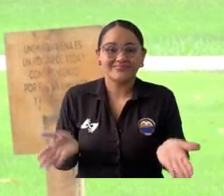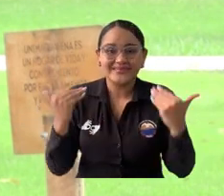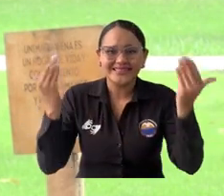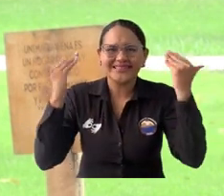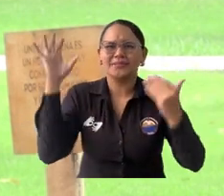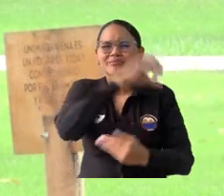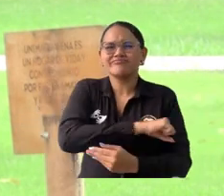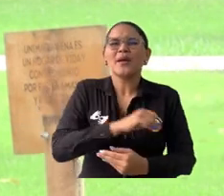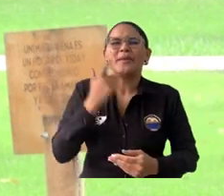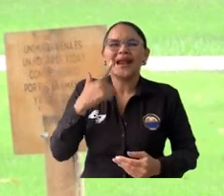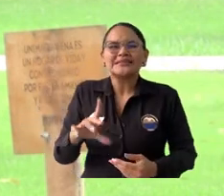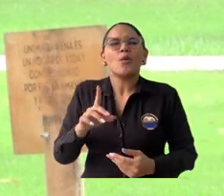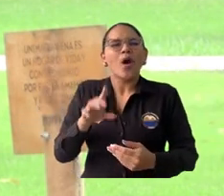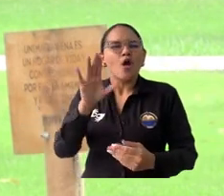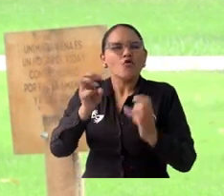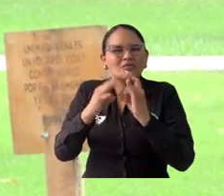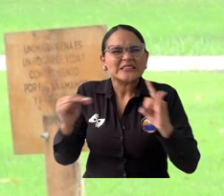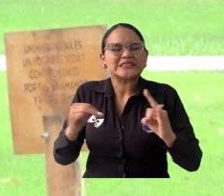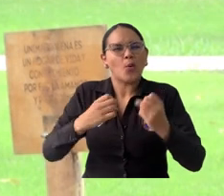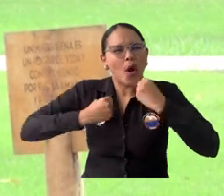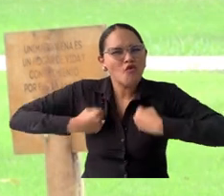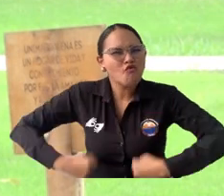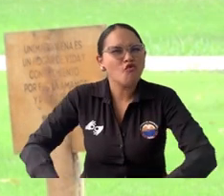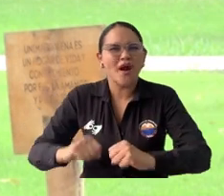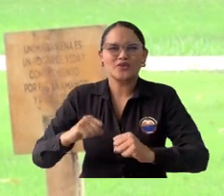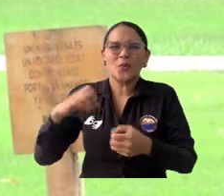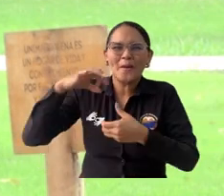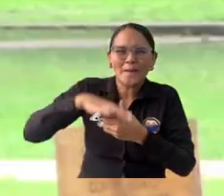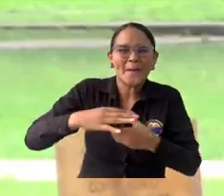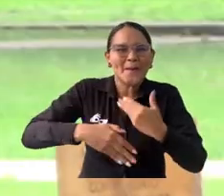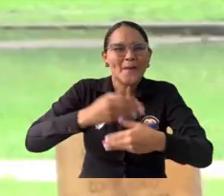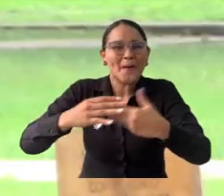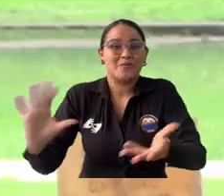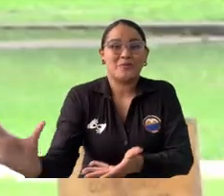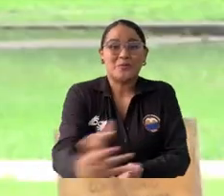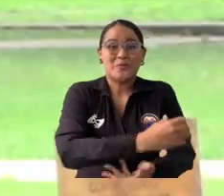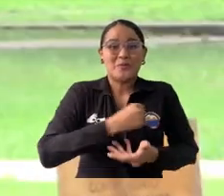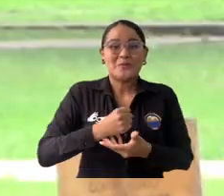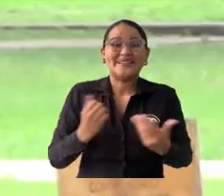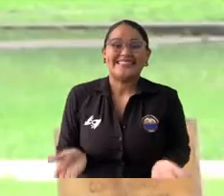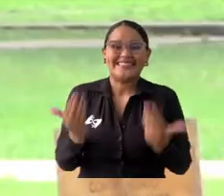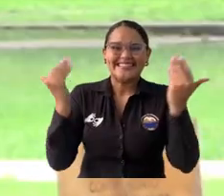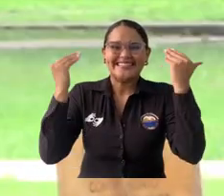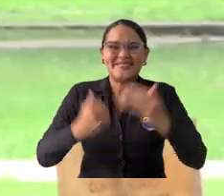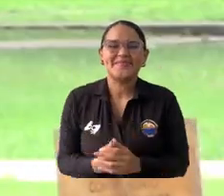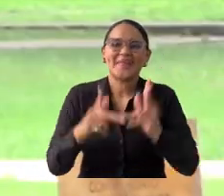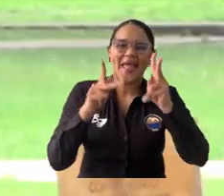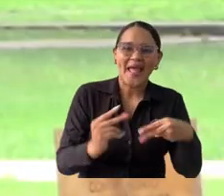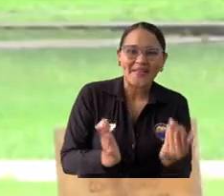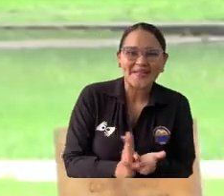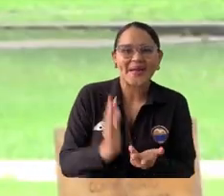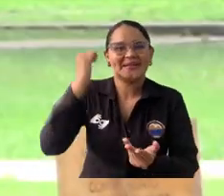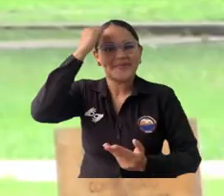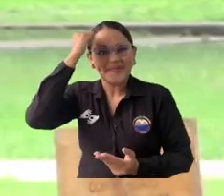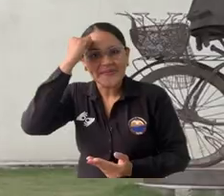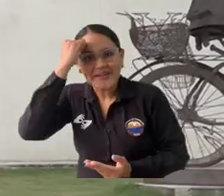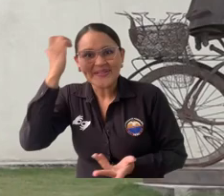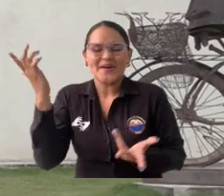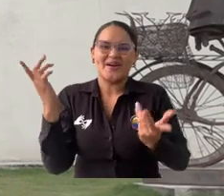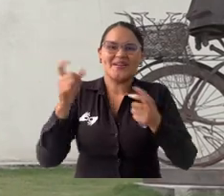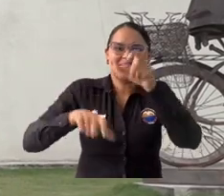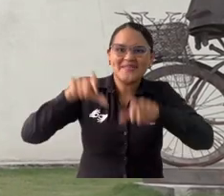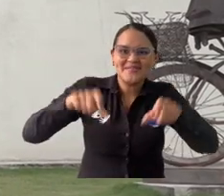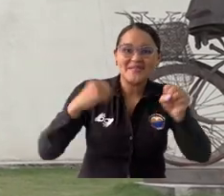es la cosecha de la hacienda de políticas de permanencia e inclusión que la universidad haya logrado esta acreditación internacional